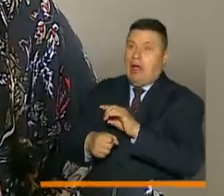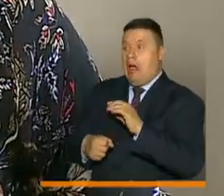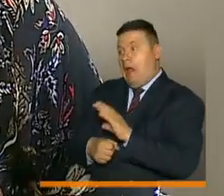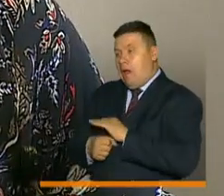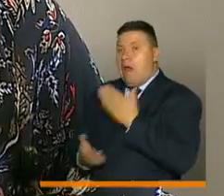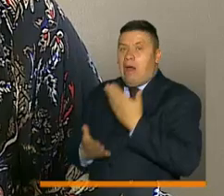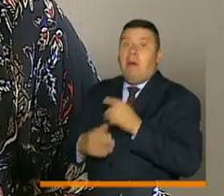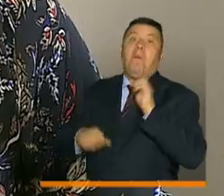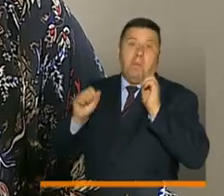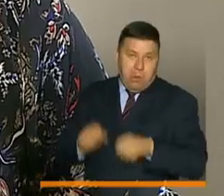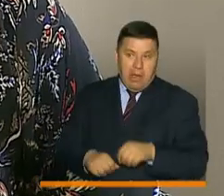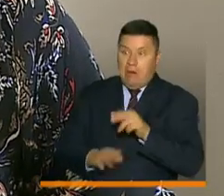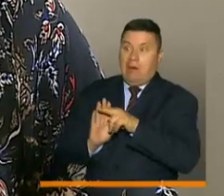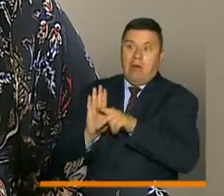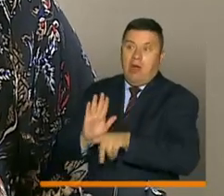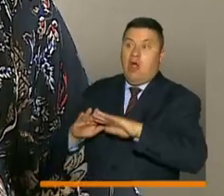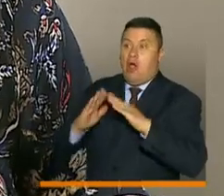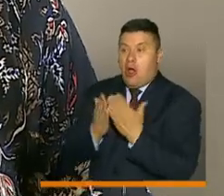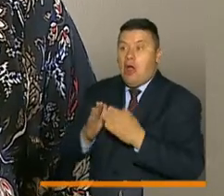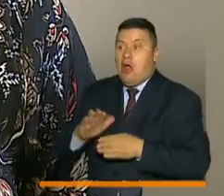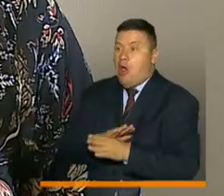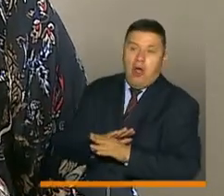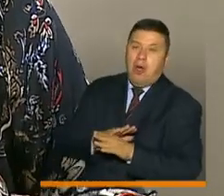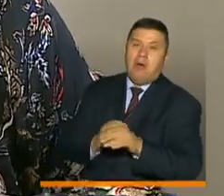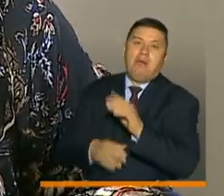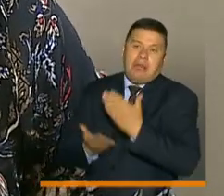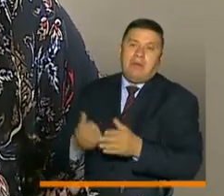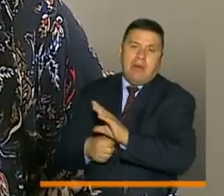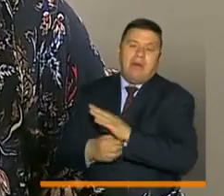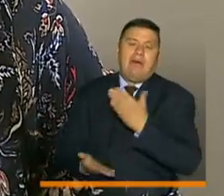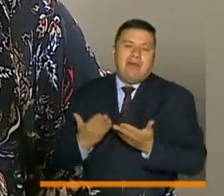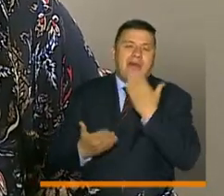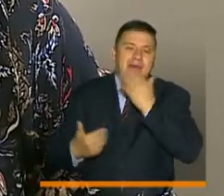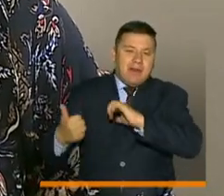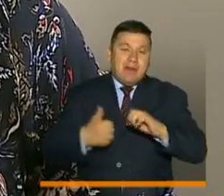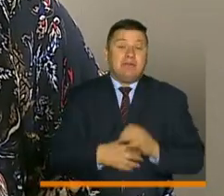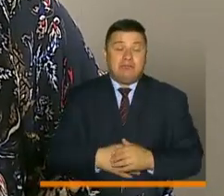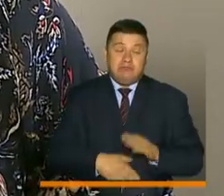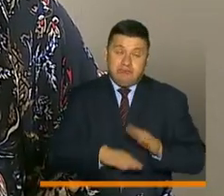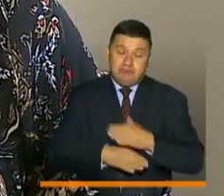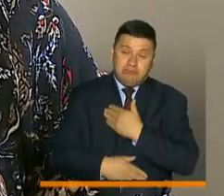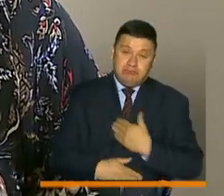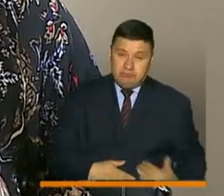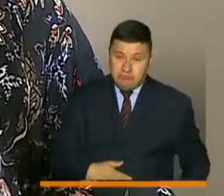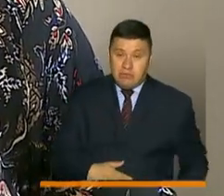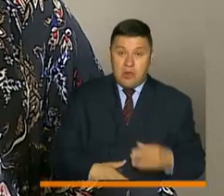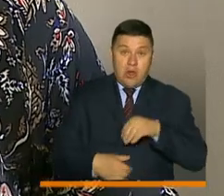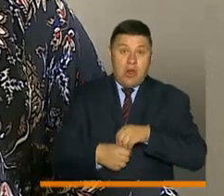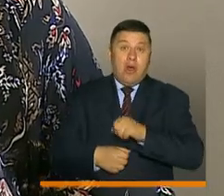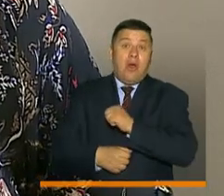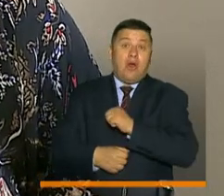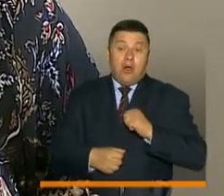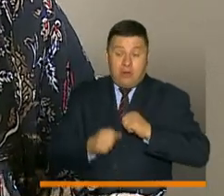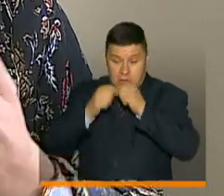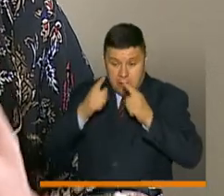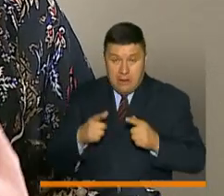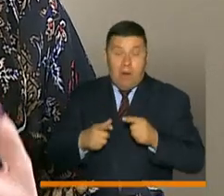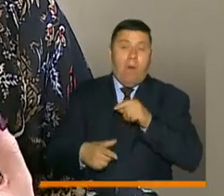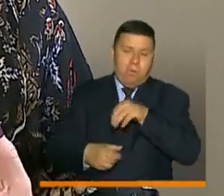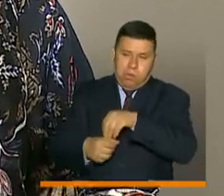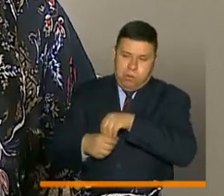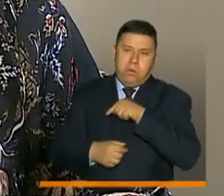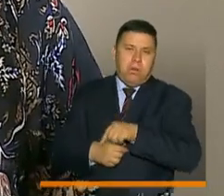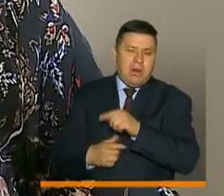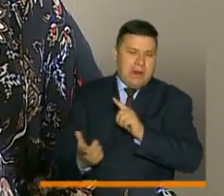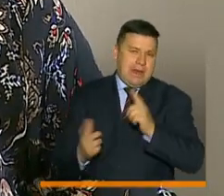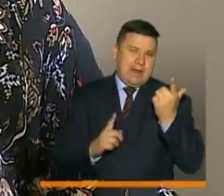tengan distintos indicadores, y esto puede ser clave. Y finalmente, presidente, contar que el sistema se compone de colegios públicos y privados, y tenemos que